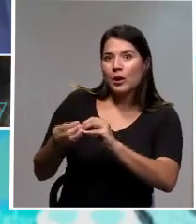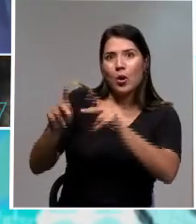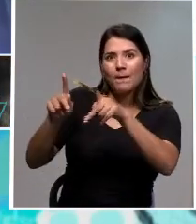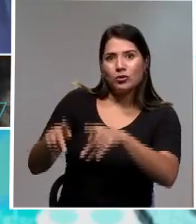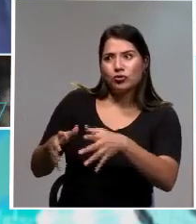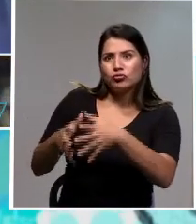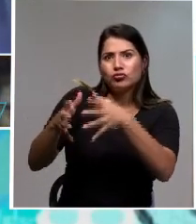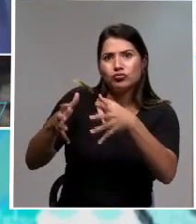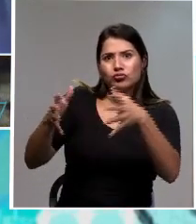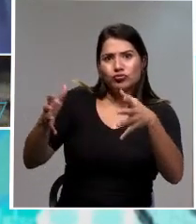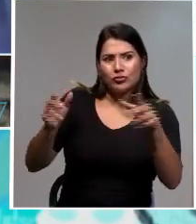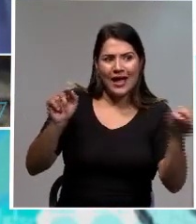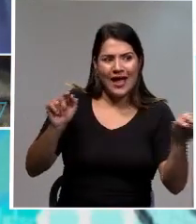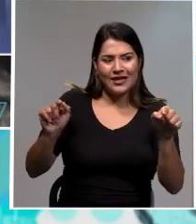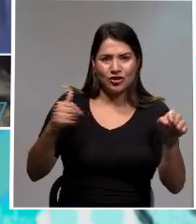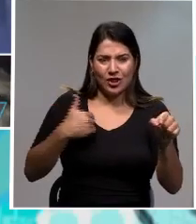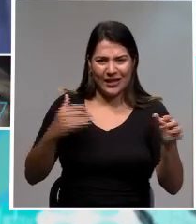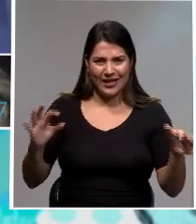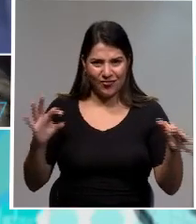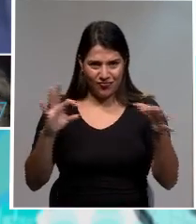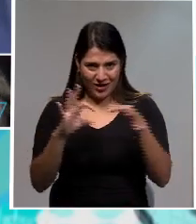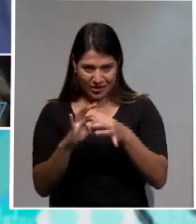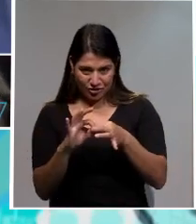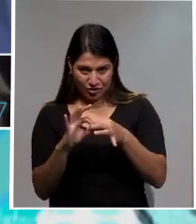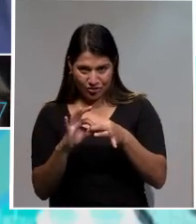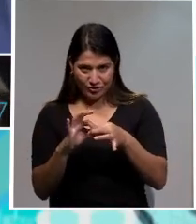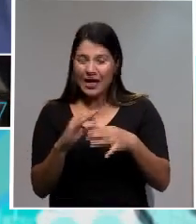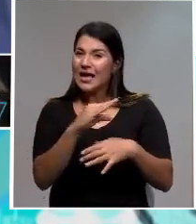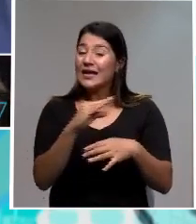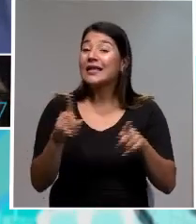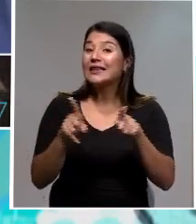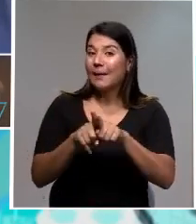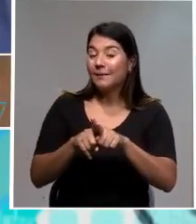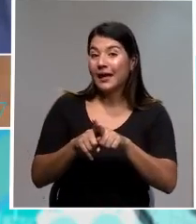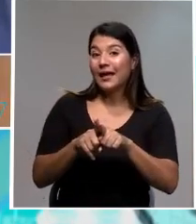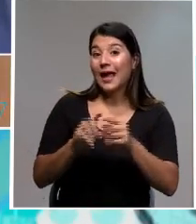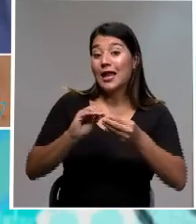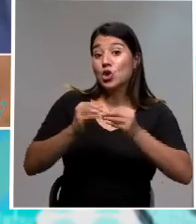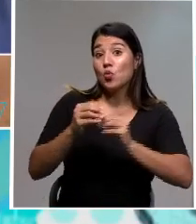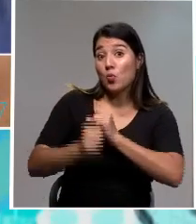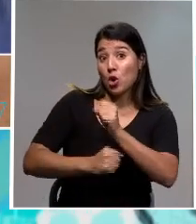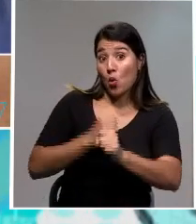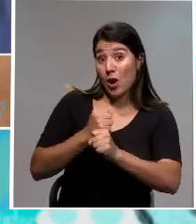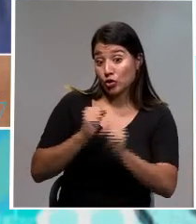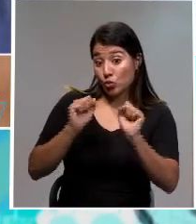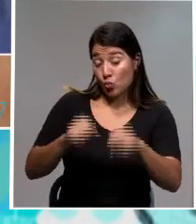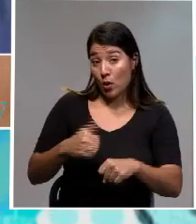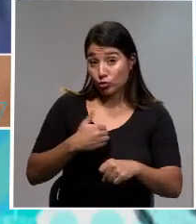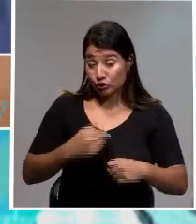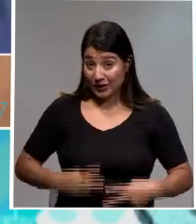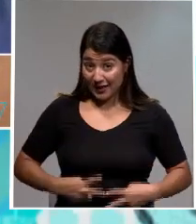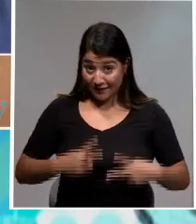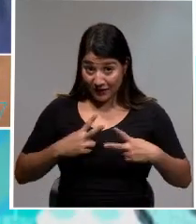viviendo sobre la Tierra y además en la cantidad de años que vivimos. Es correcto.